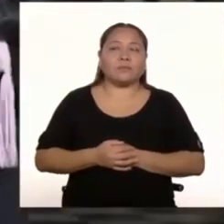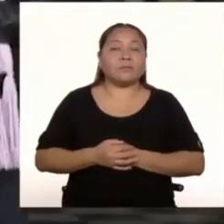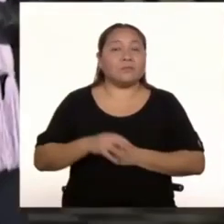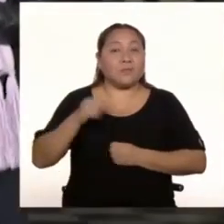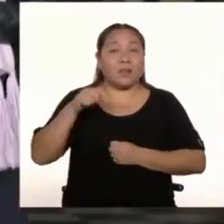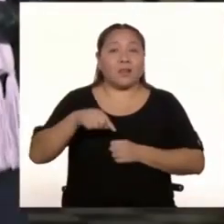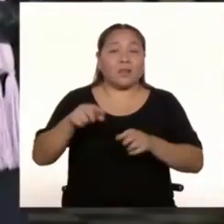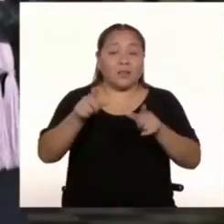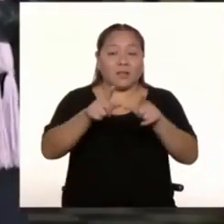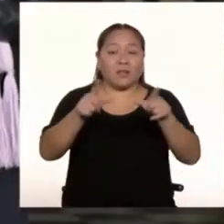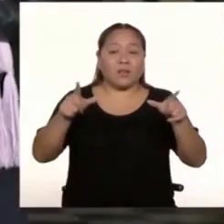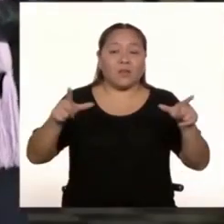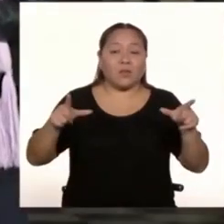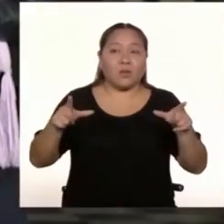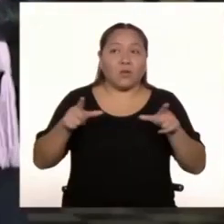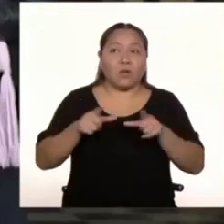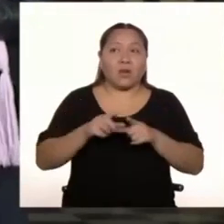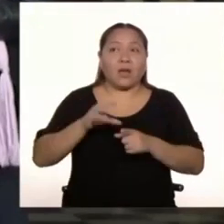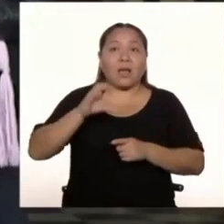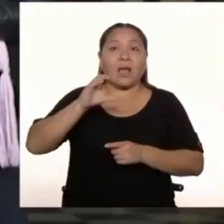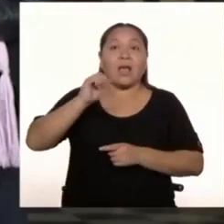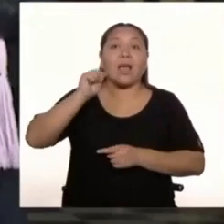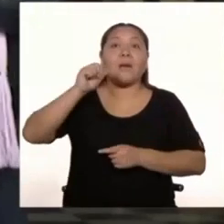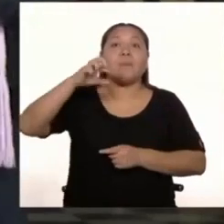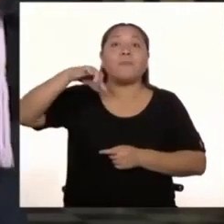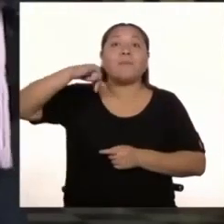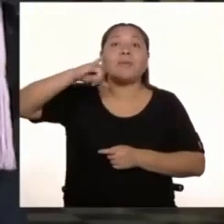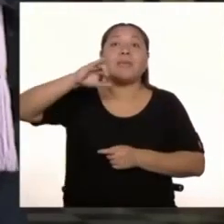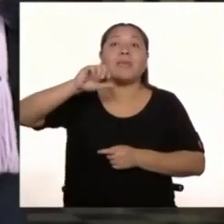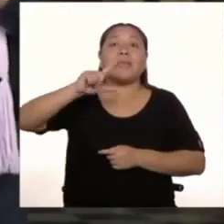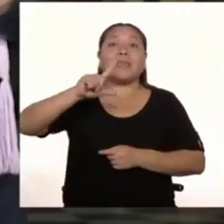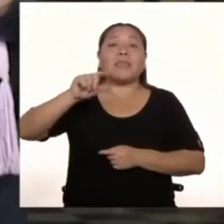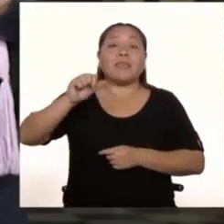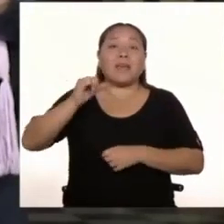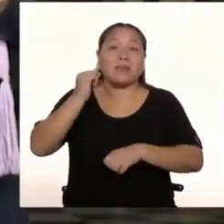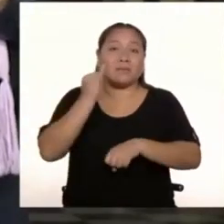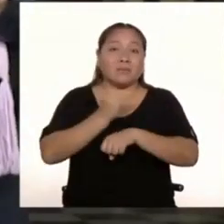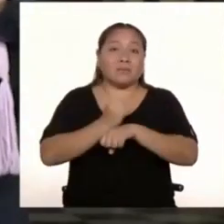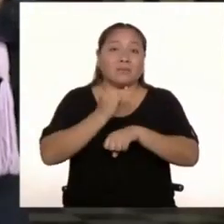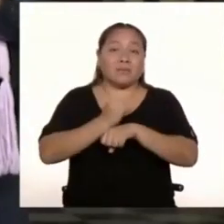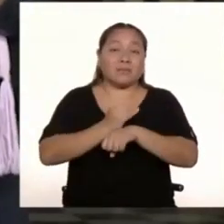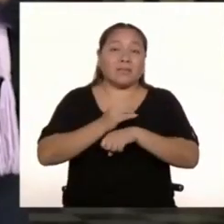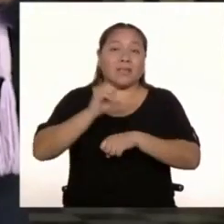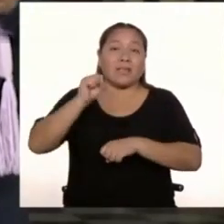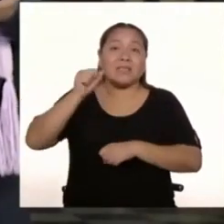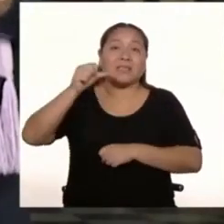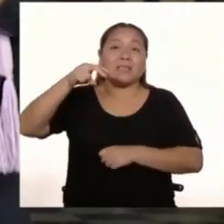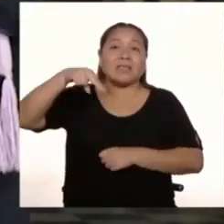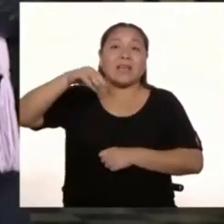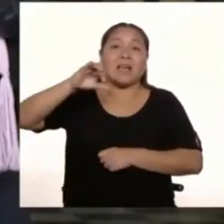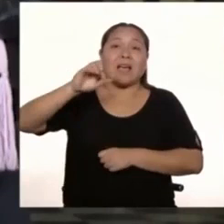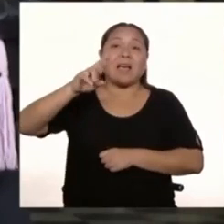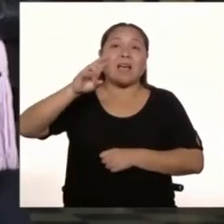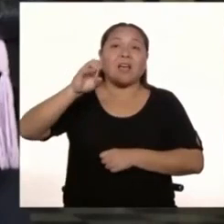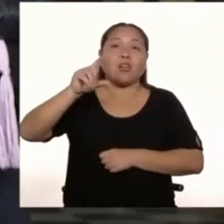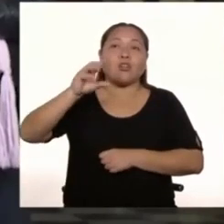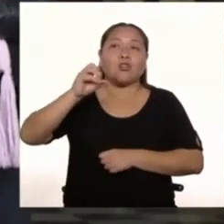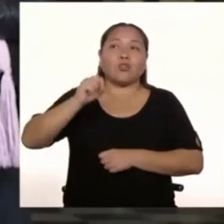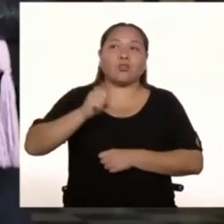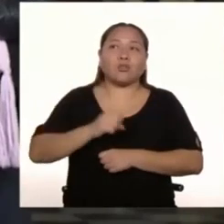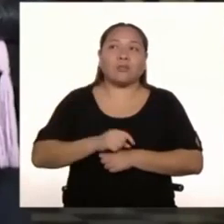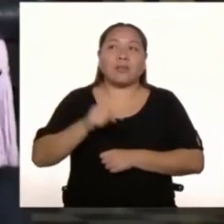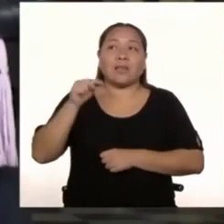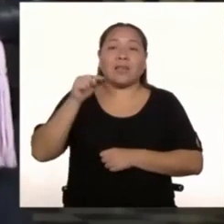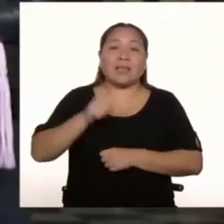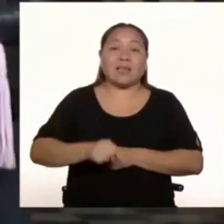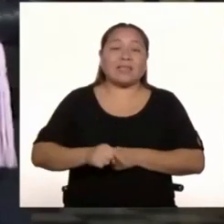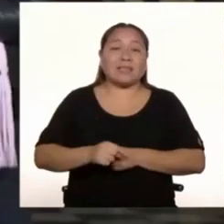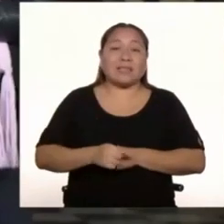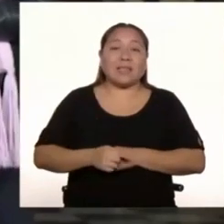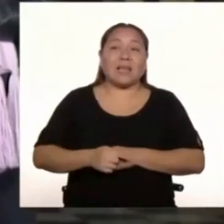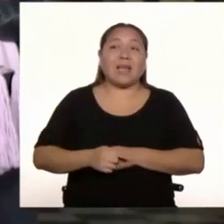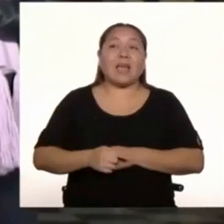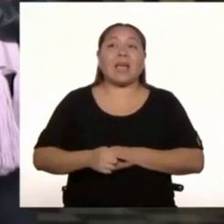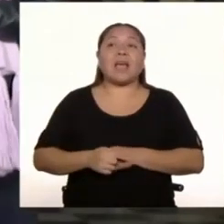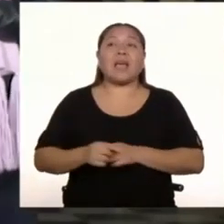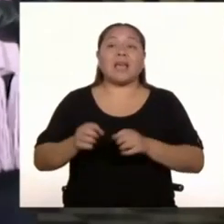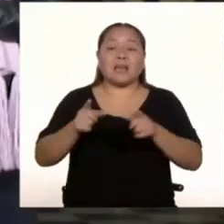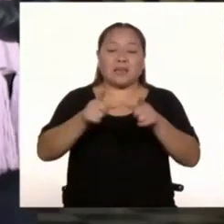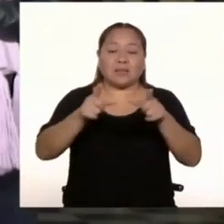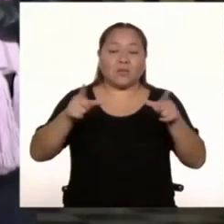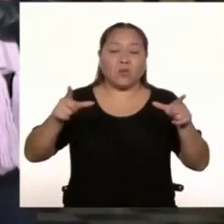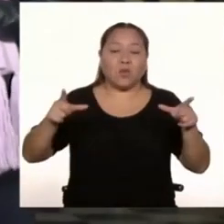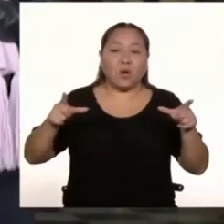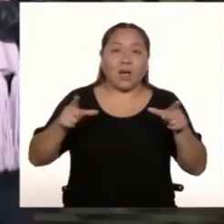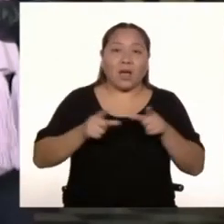Estamos en la capilla de San Carlos, o mejor dicho, en la capilla del Real Colegio de San Carlos, para